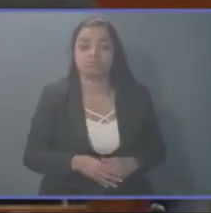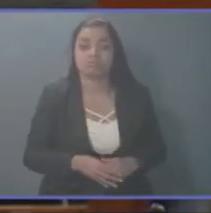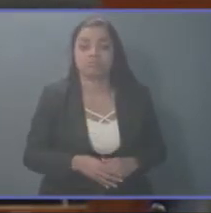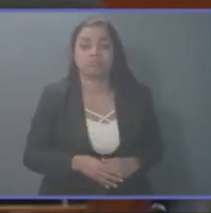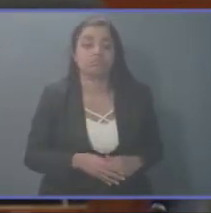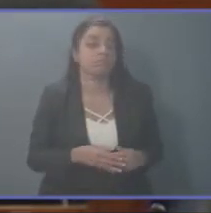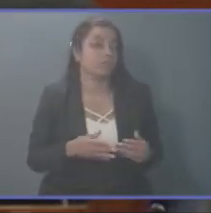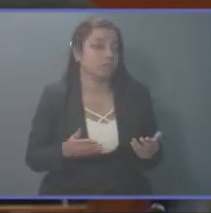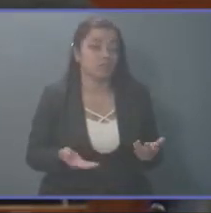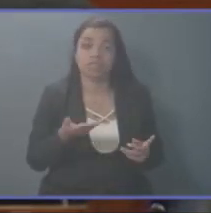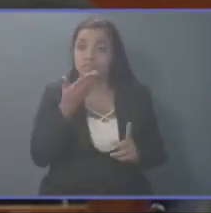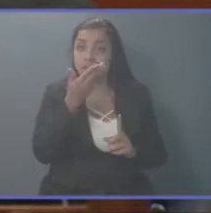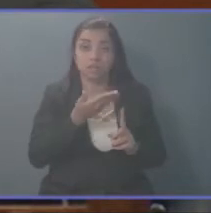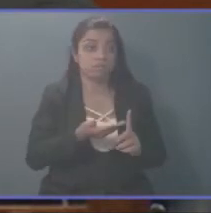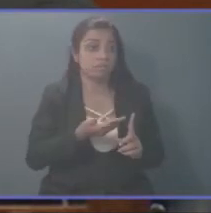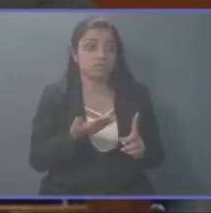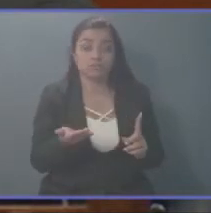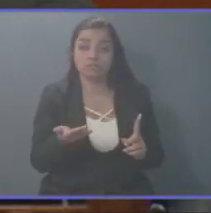Y ahí está el caso.